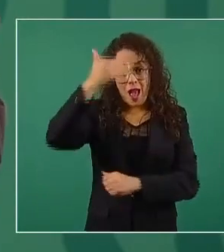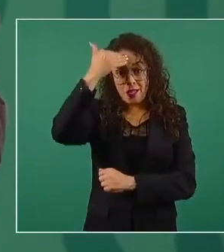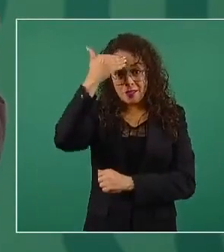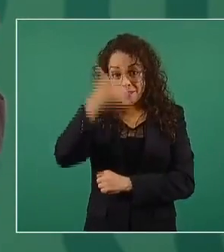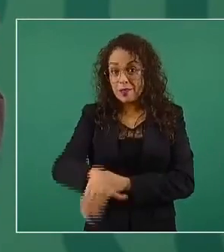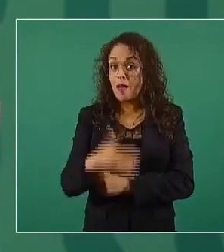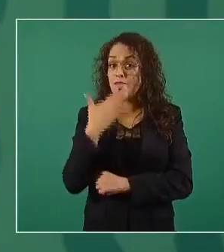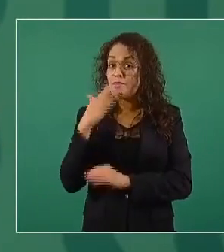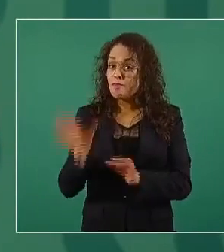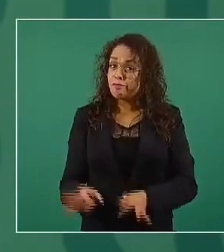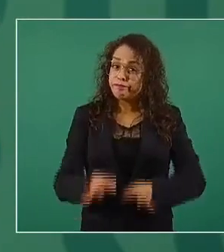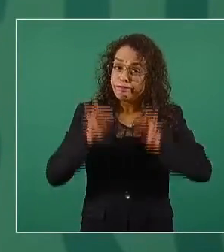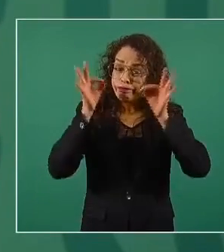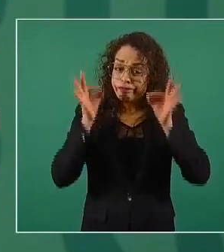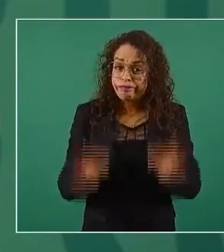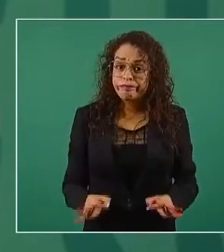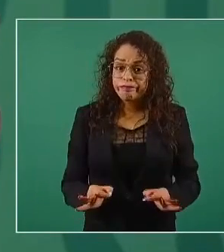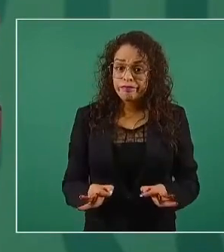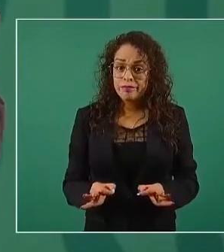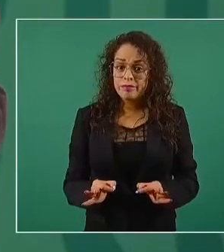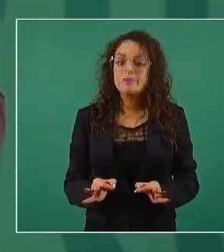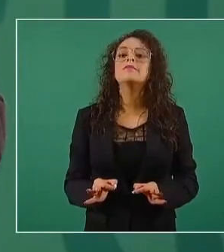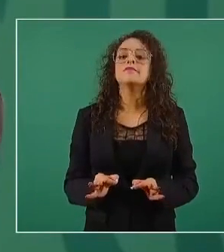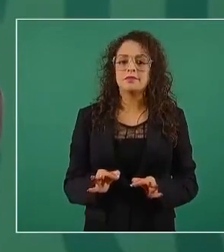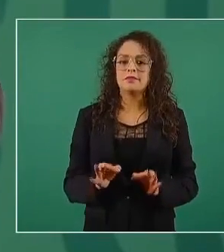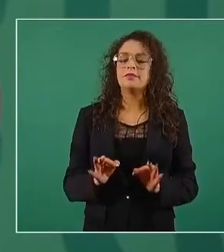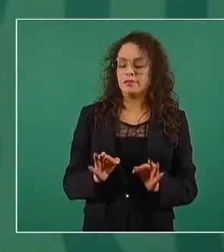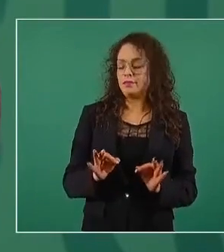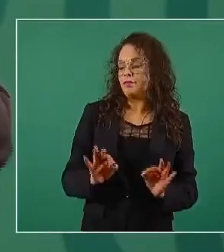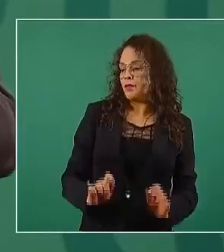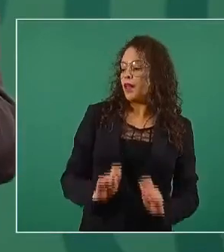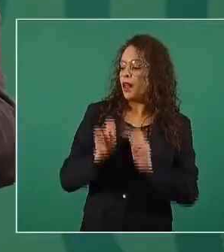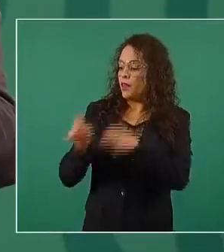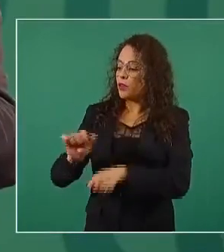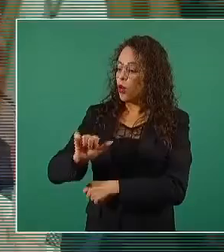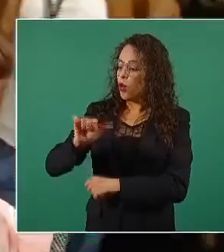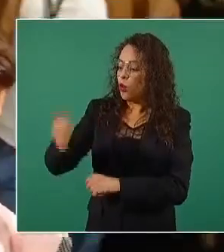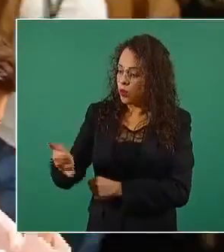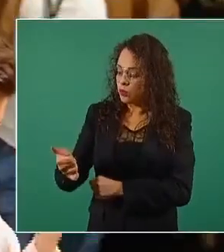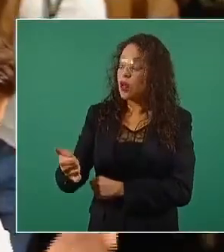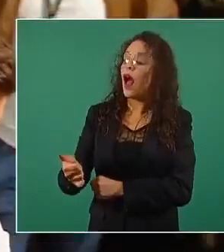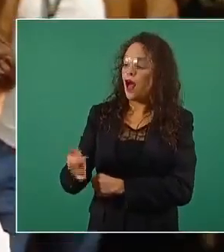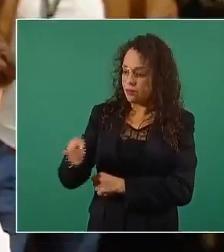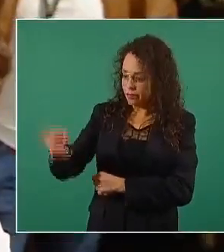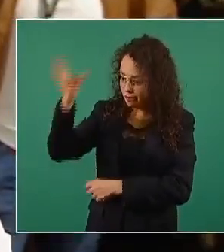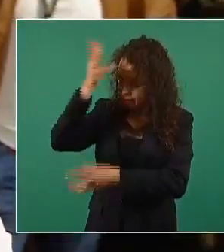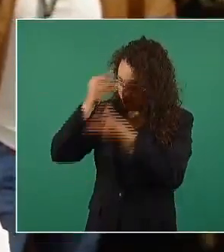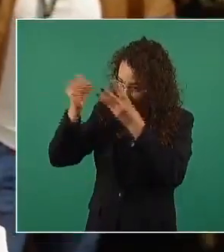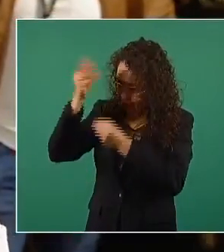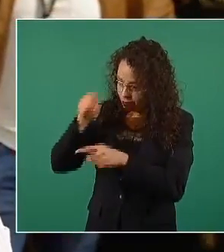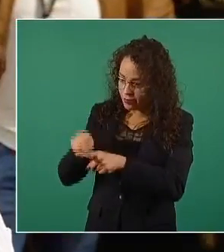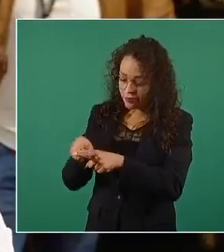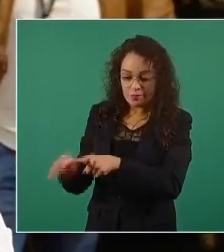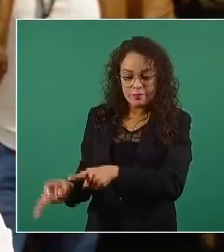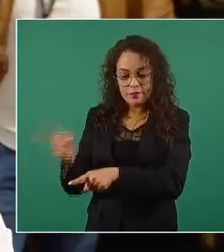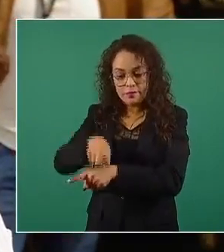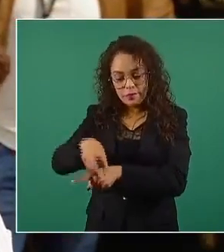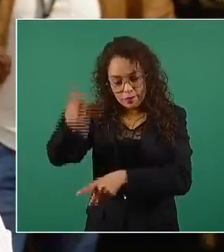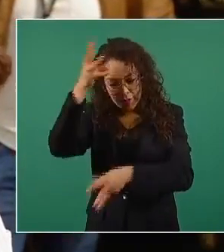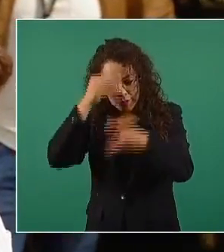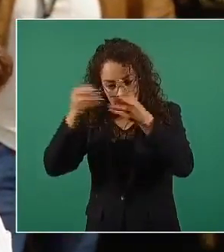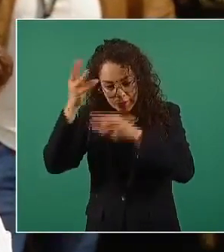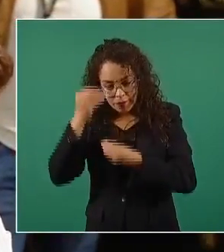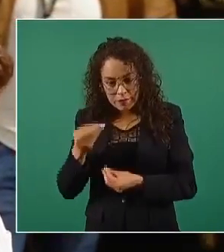más al ofrecerlo a los otros y generas una comunidad de aprendizaje. Aprendes a aprender y aprendes